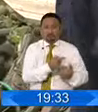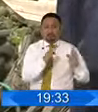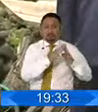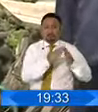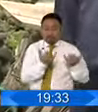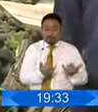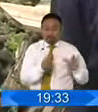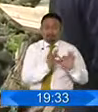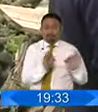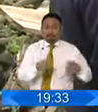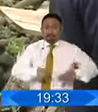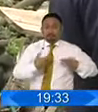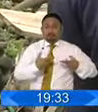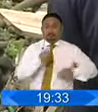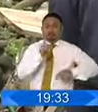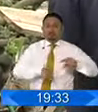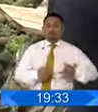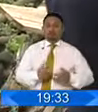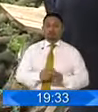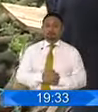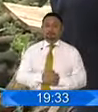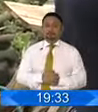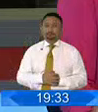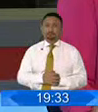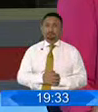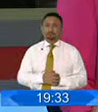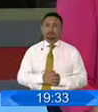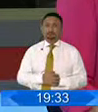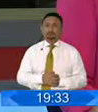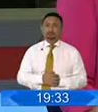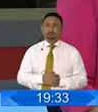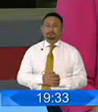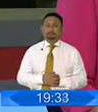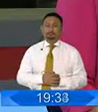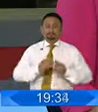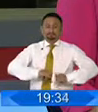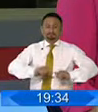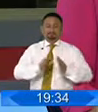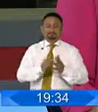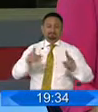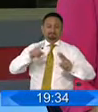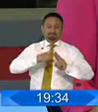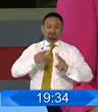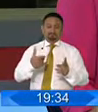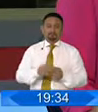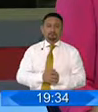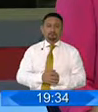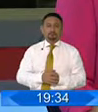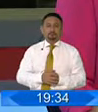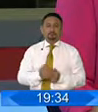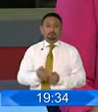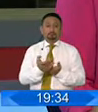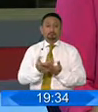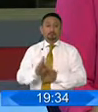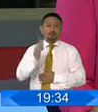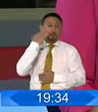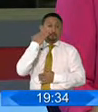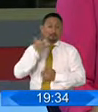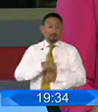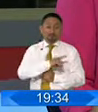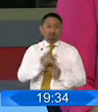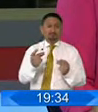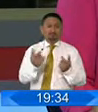vivir. Informó Carolina Asante. Seguimos en el Comercio TV y les contamos que una madre busca